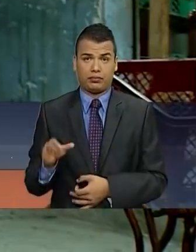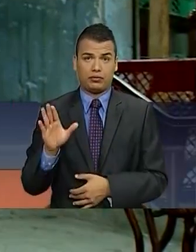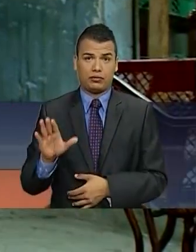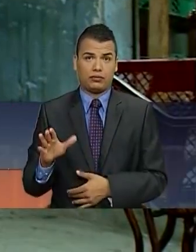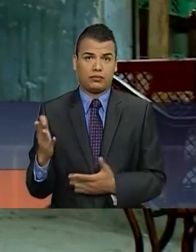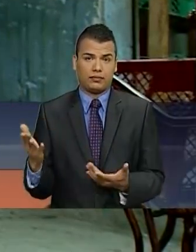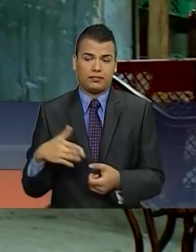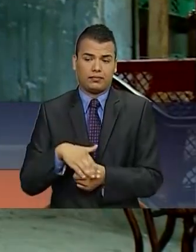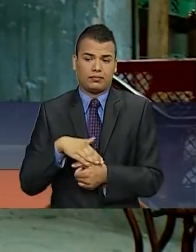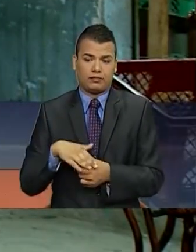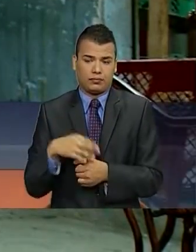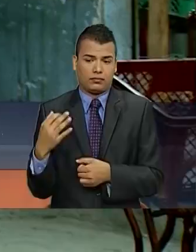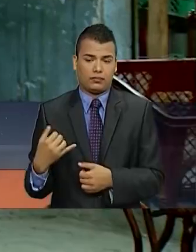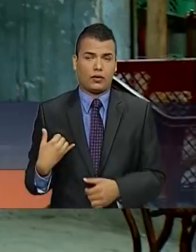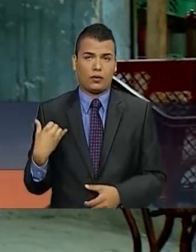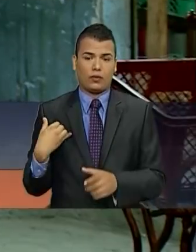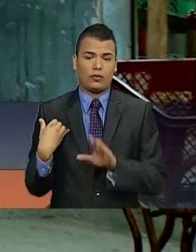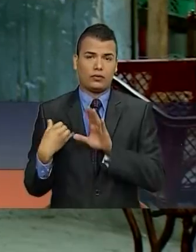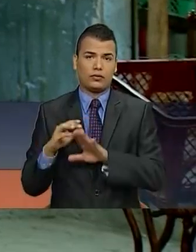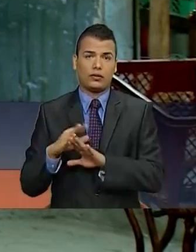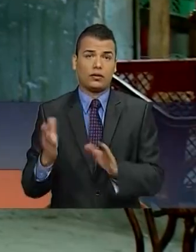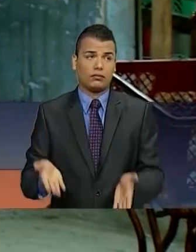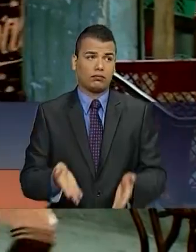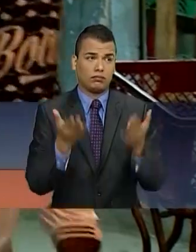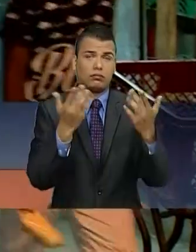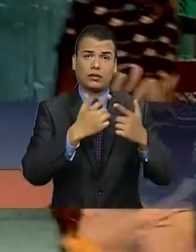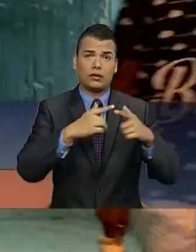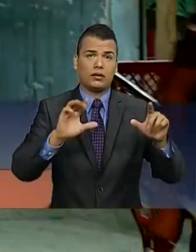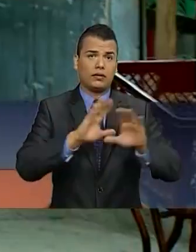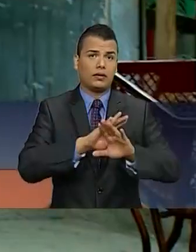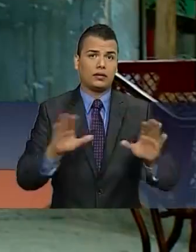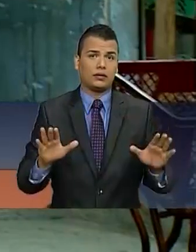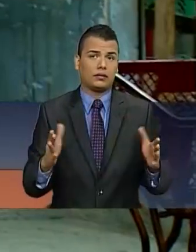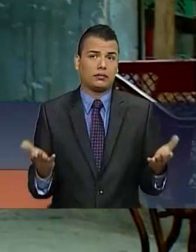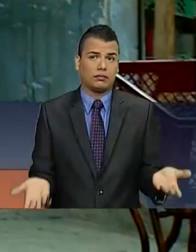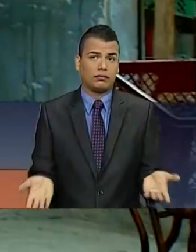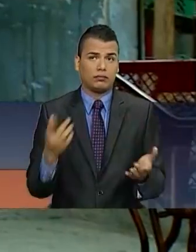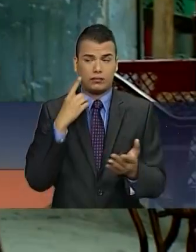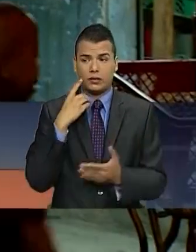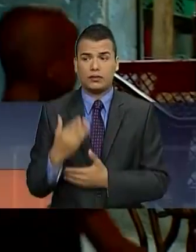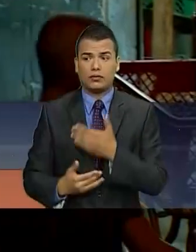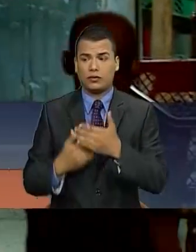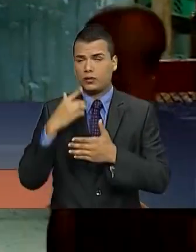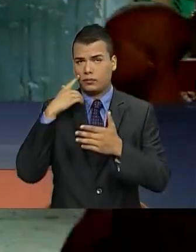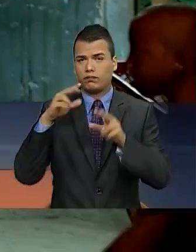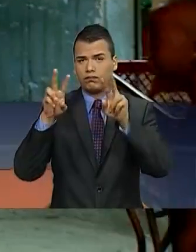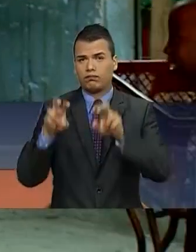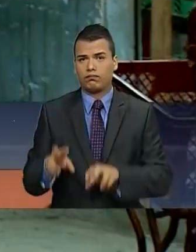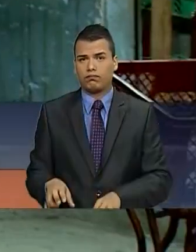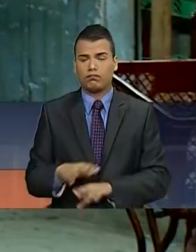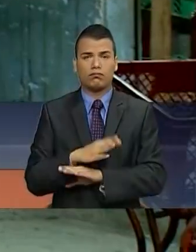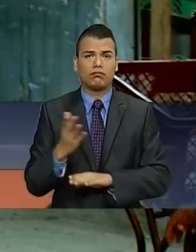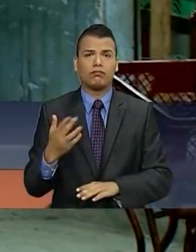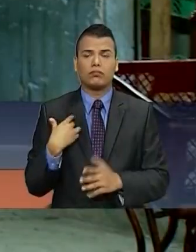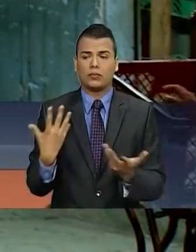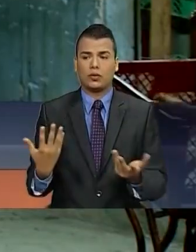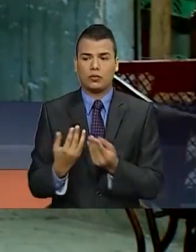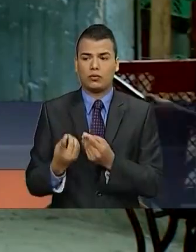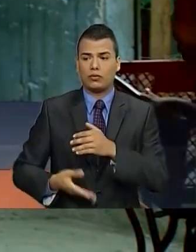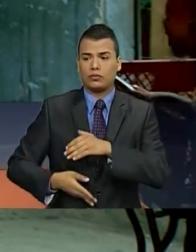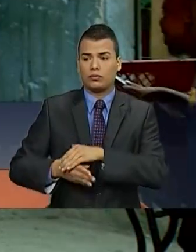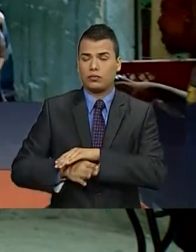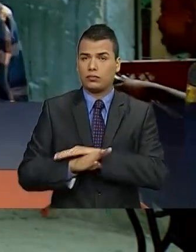por su condición de menor de edad fue dejado en libertad, y pues todo este proceso investigativo avanza con las autoridades.